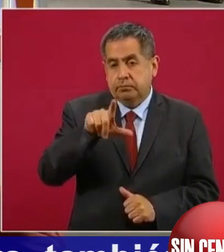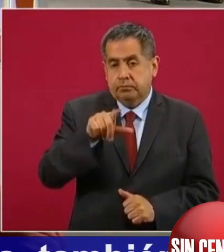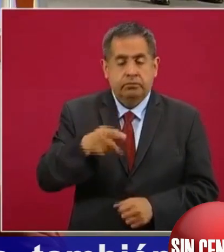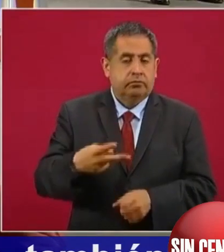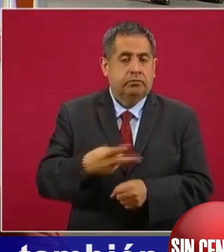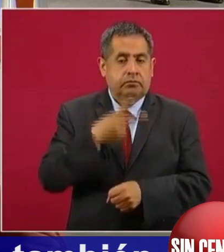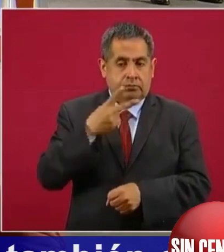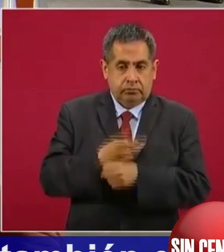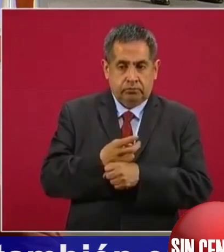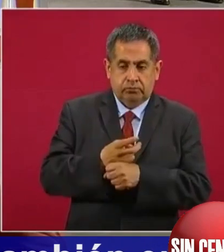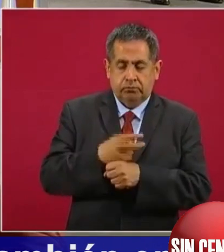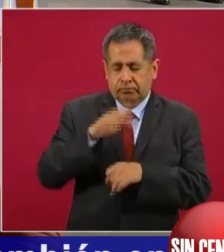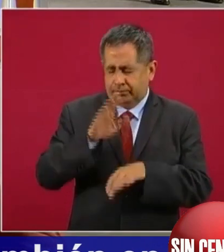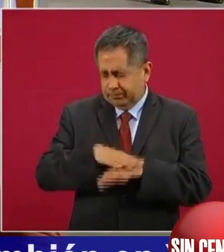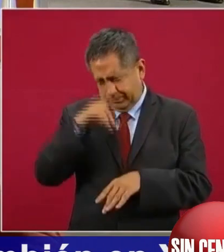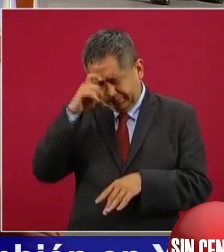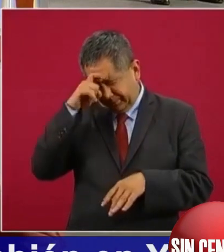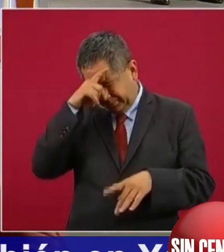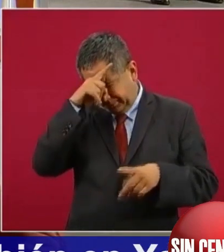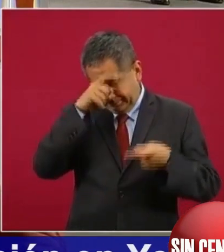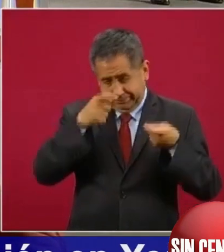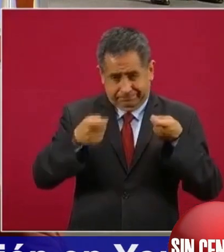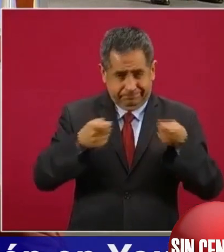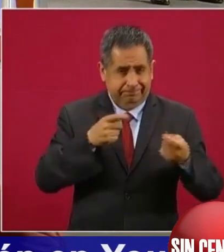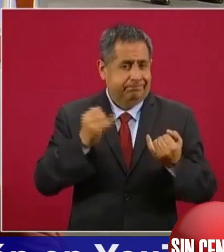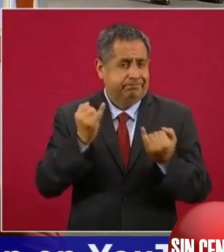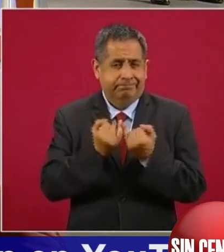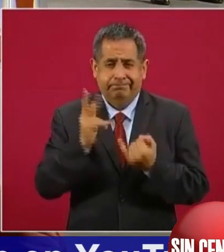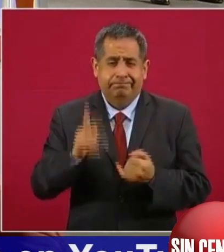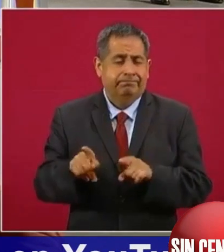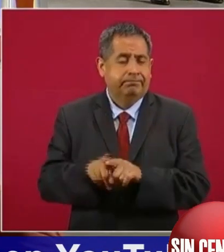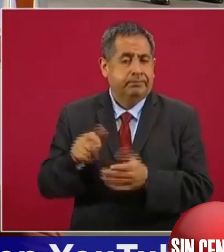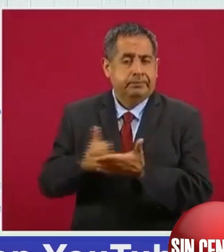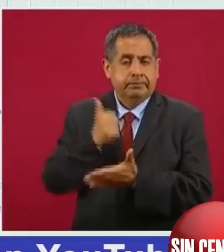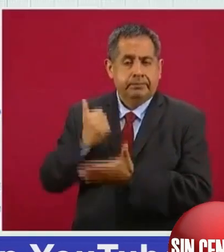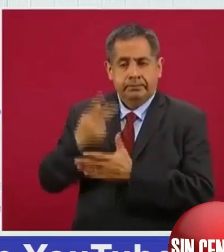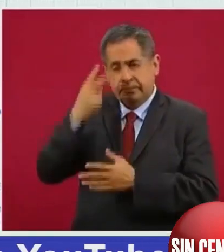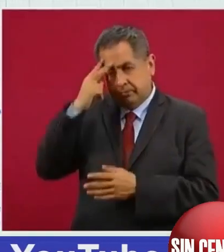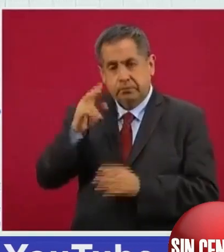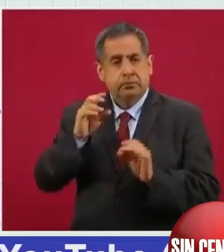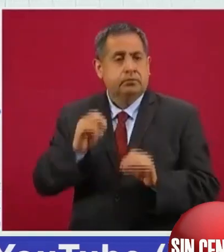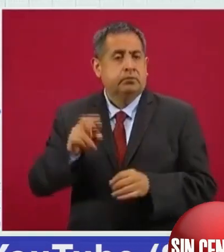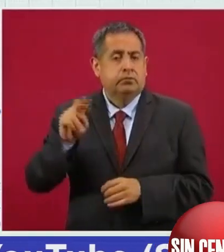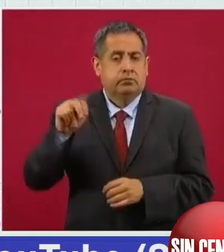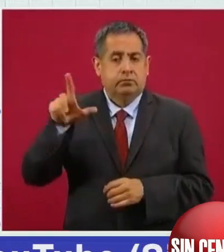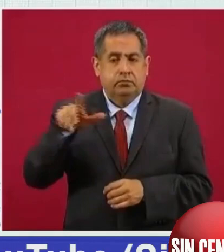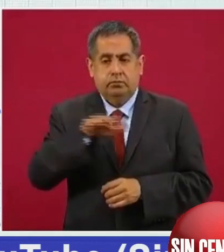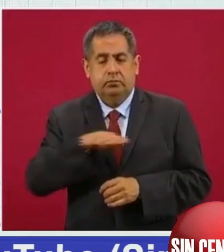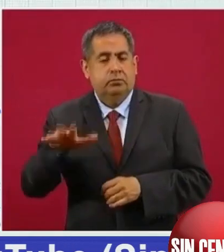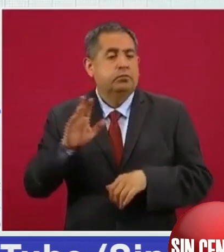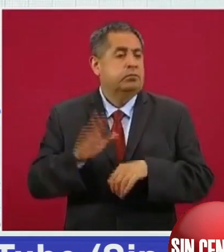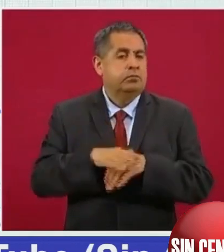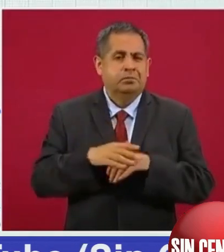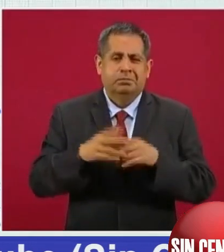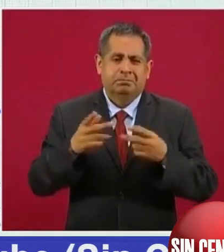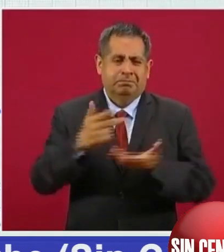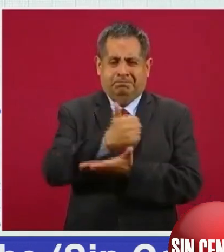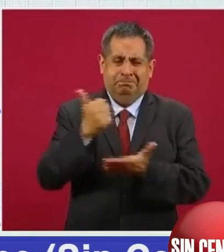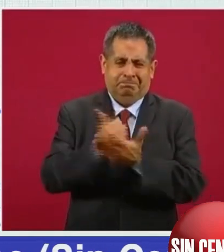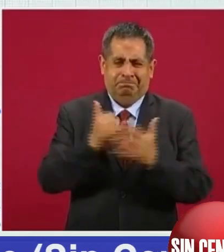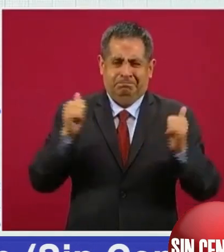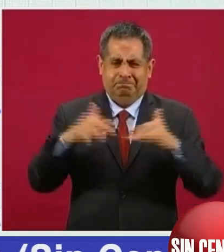estado con difícil control, ya lo dijimos varias veces, igual que la Ciudad de México, igual que lo será también Nuevo León, principalmente por la zona metropolitana